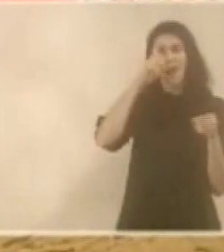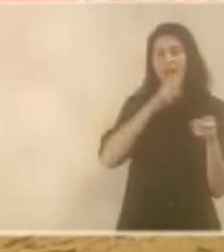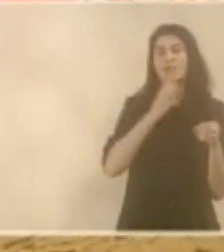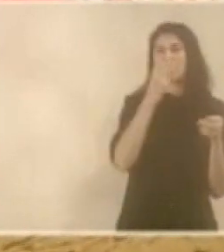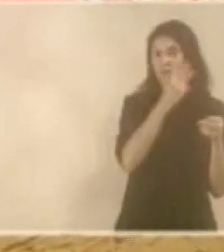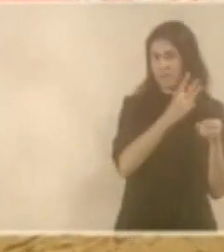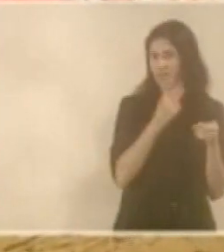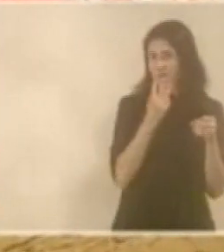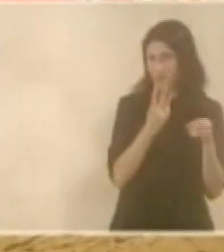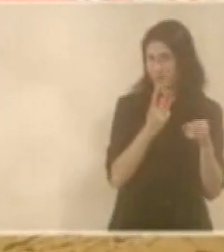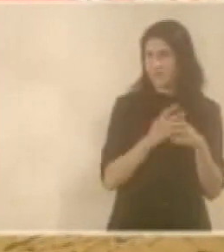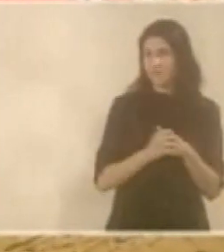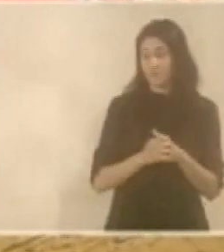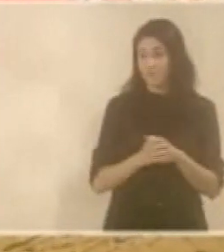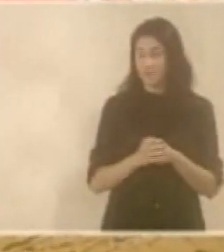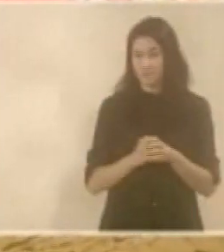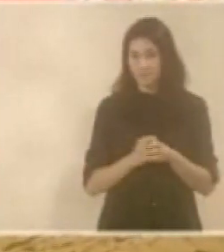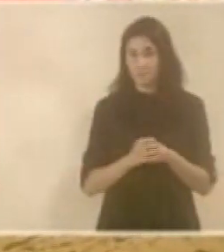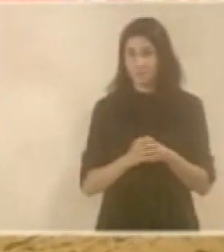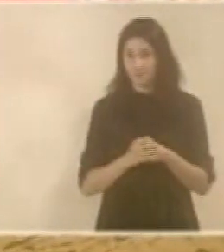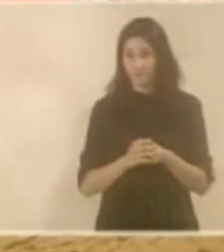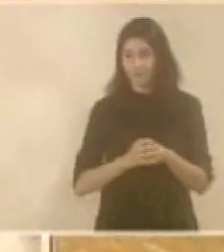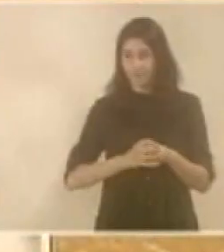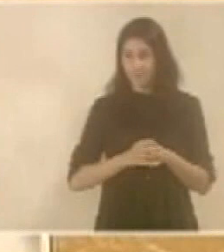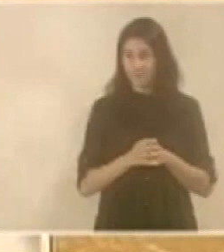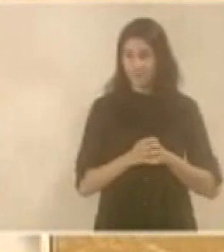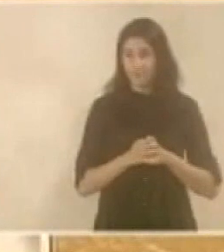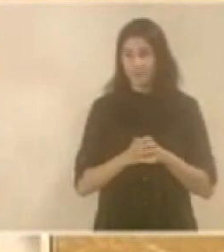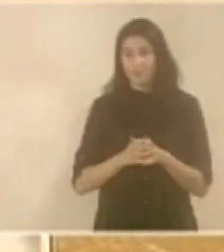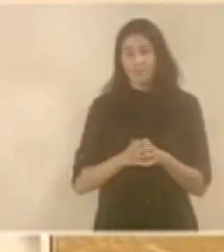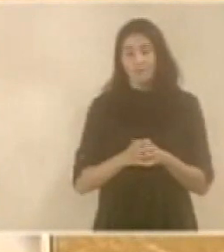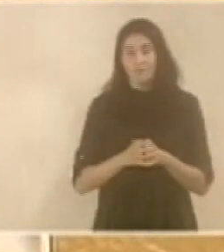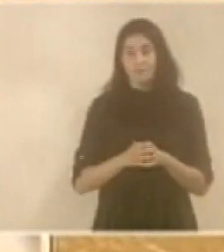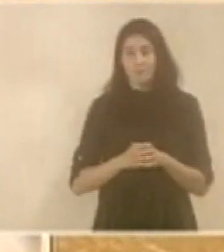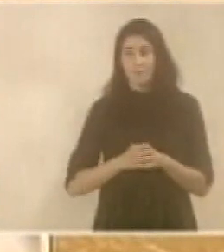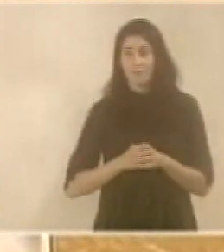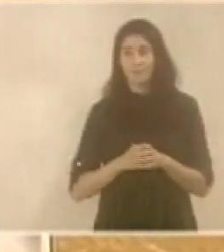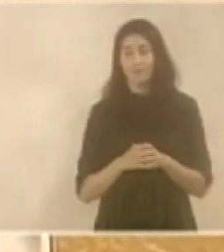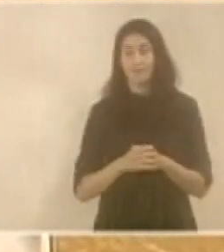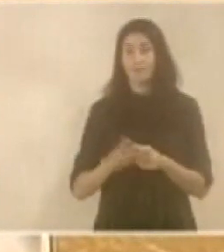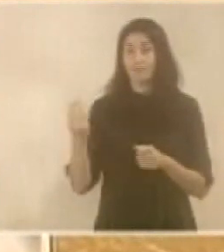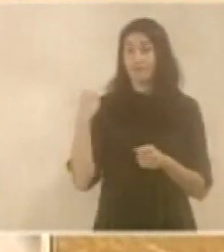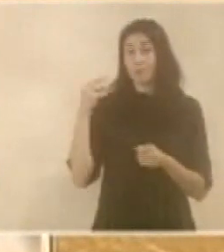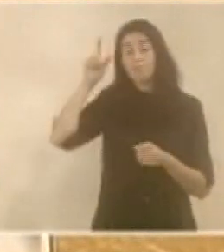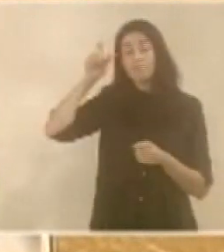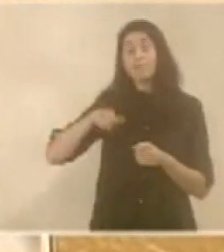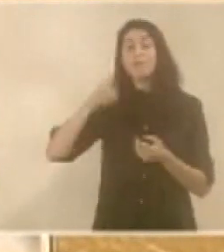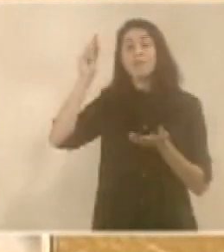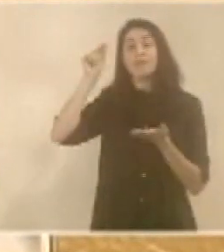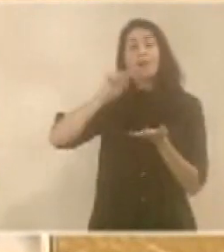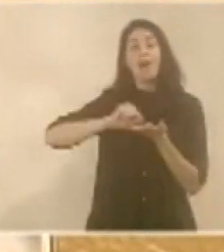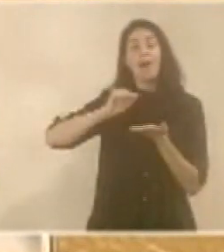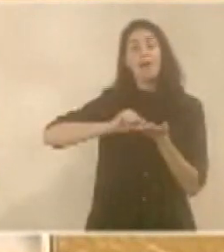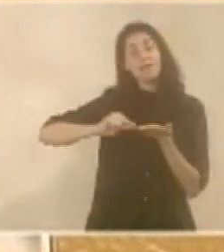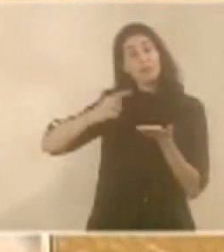la Almería de esa época, qué mejor que recurrir al gaditano Pedro Antonio de Alarcón, escritor en el que se unen las armas y las